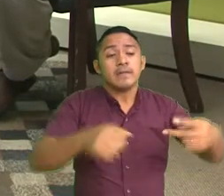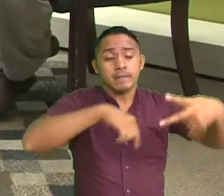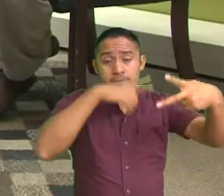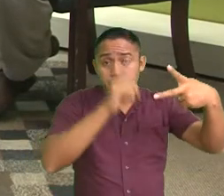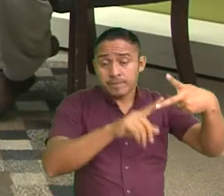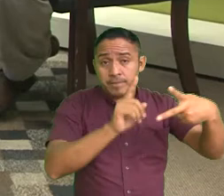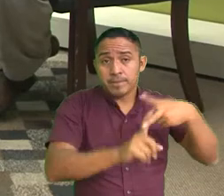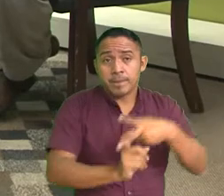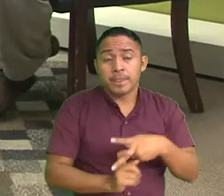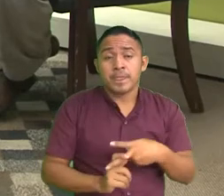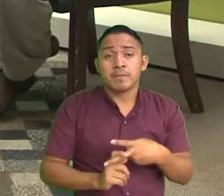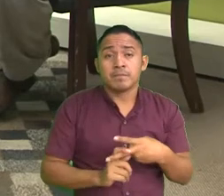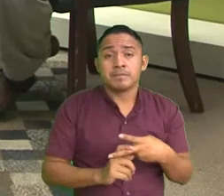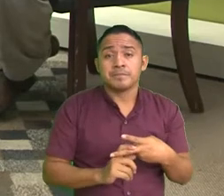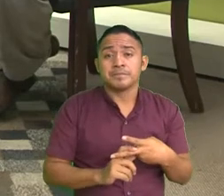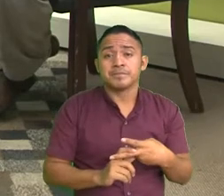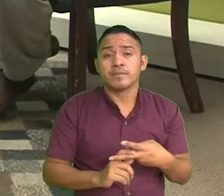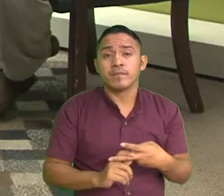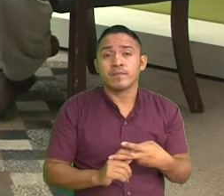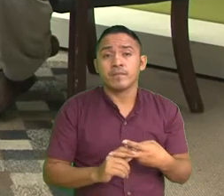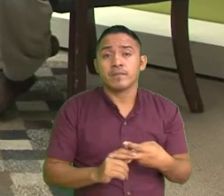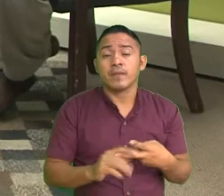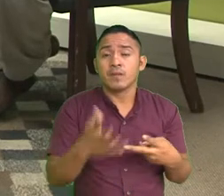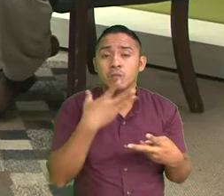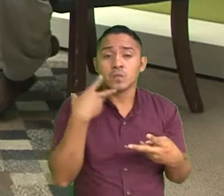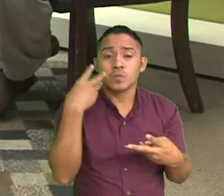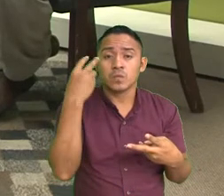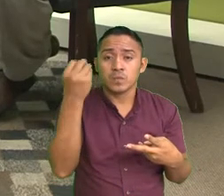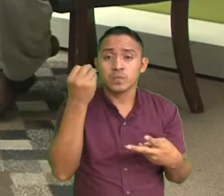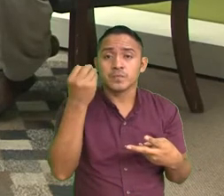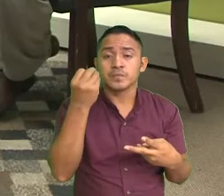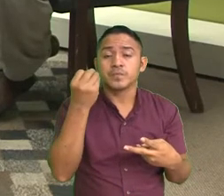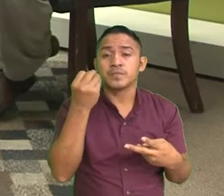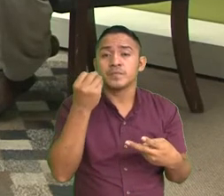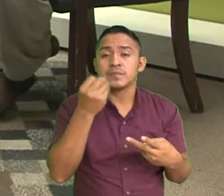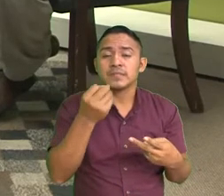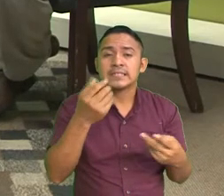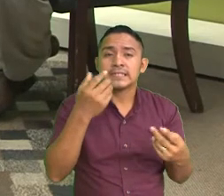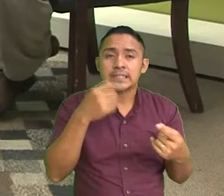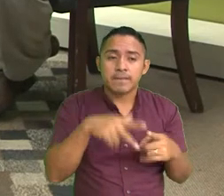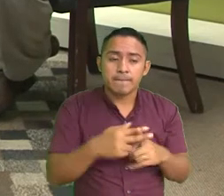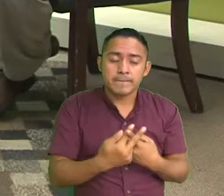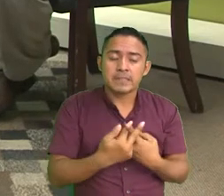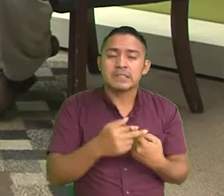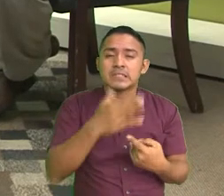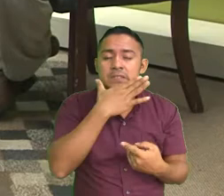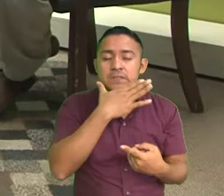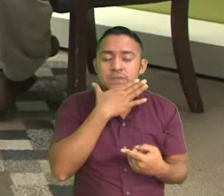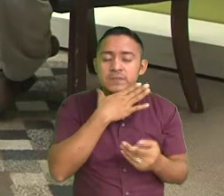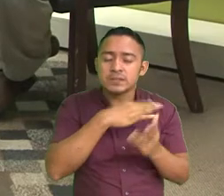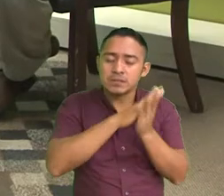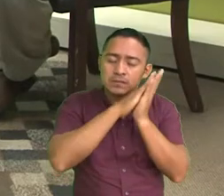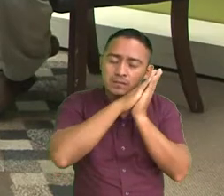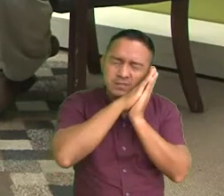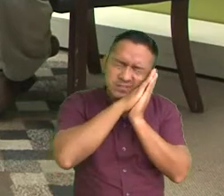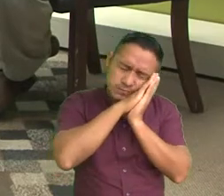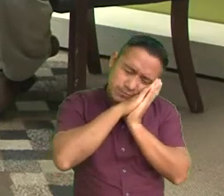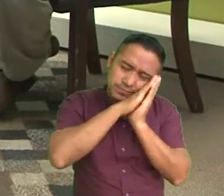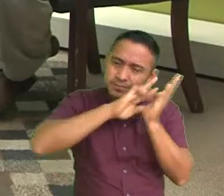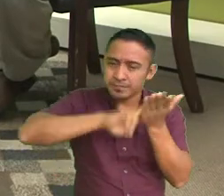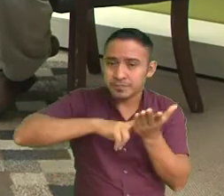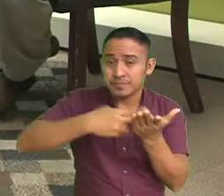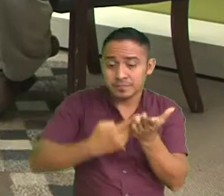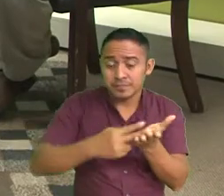parte. Tenés un problema de un joven que le cuesta empezar a dormir, es un tipo de